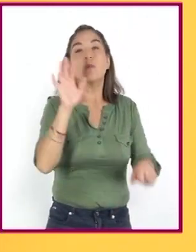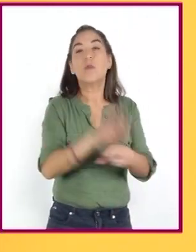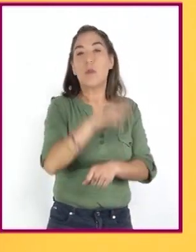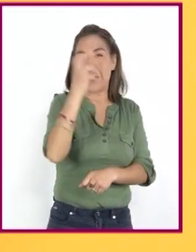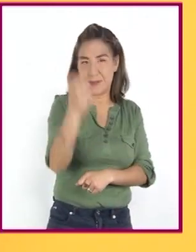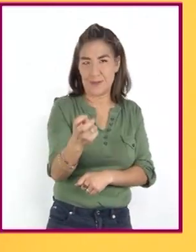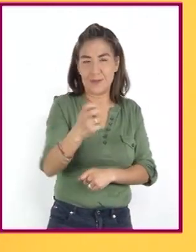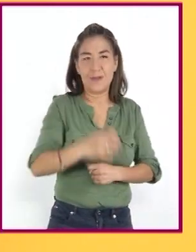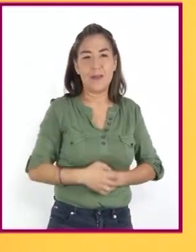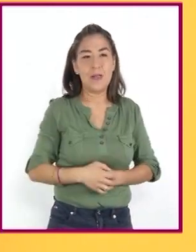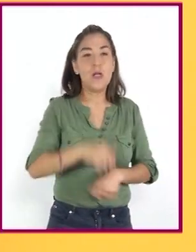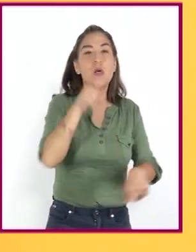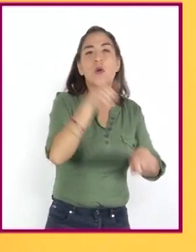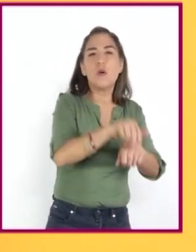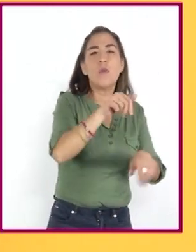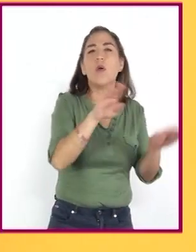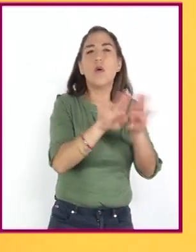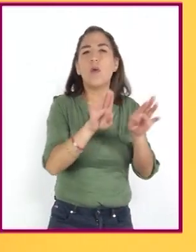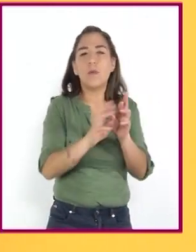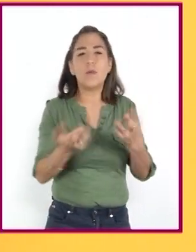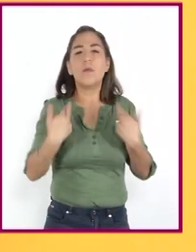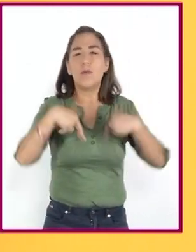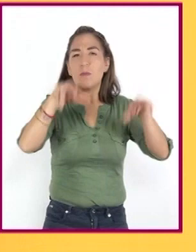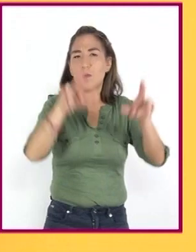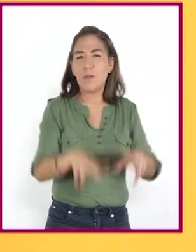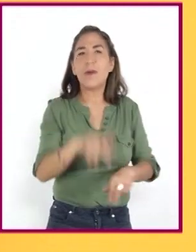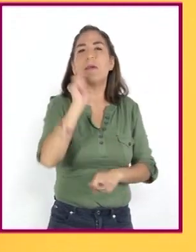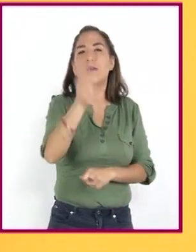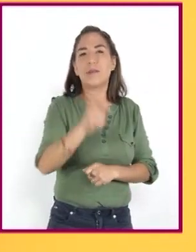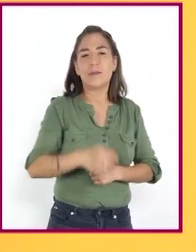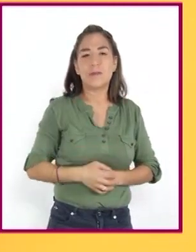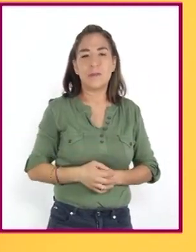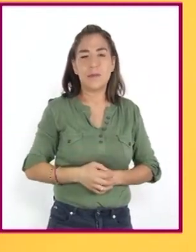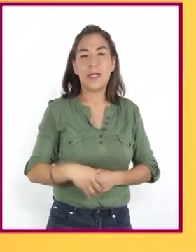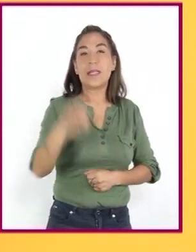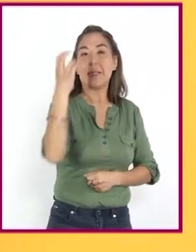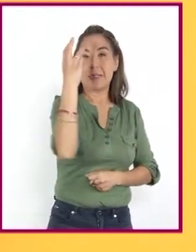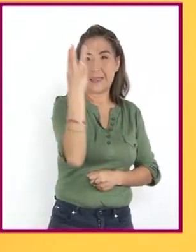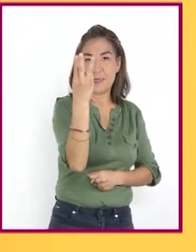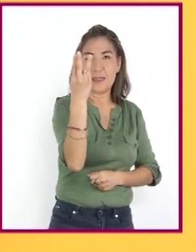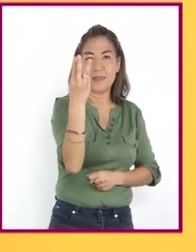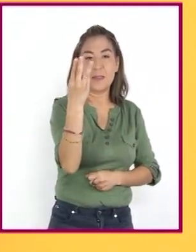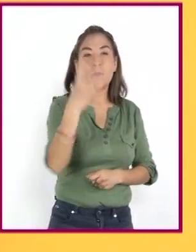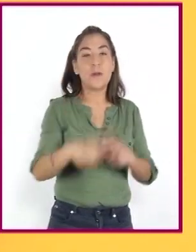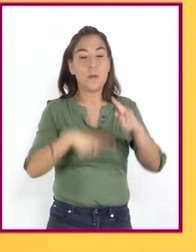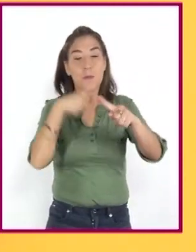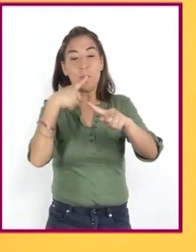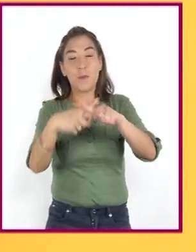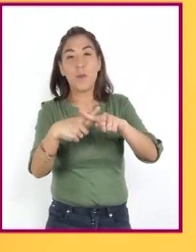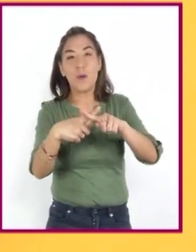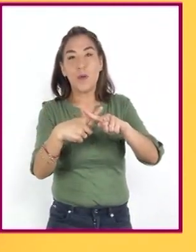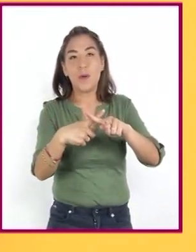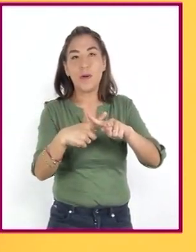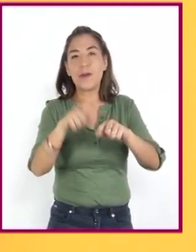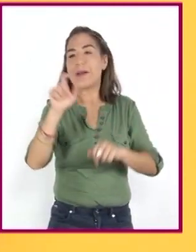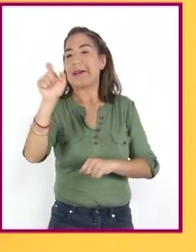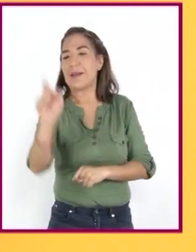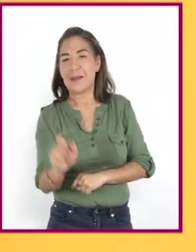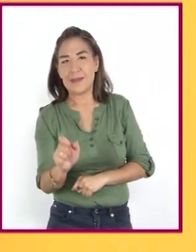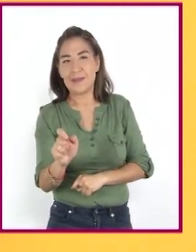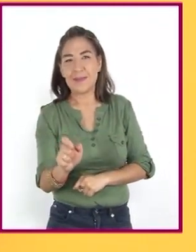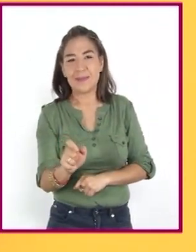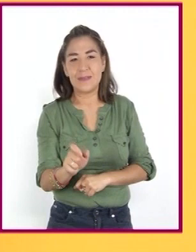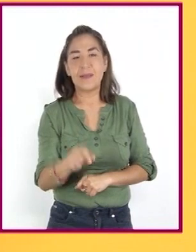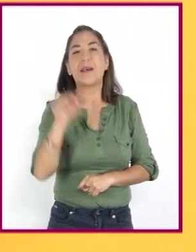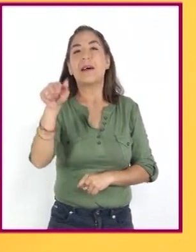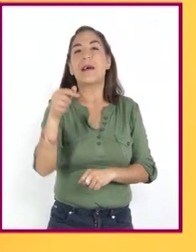tanto, algebraicamente se puede representar con un 3 que multiplica a la literal x que